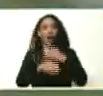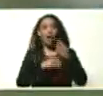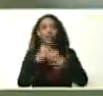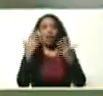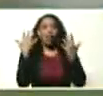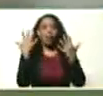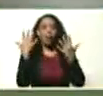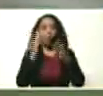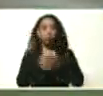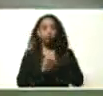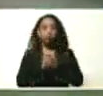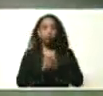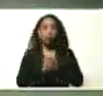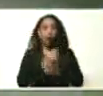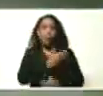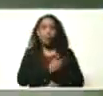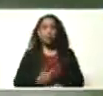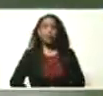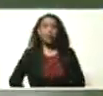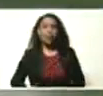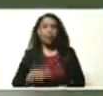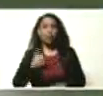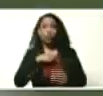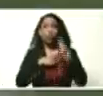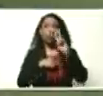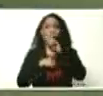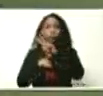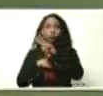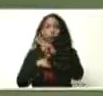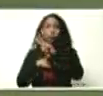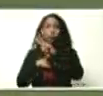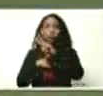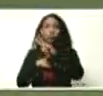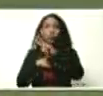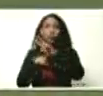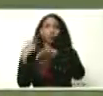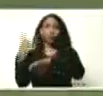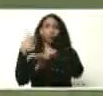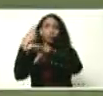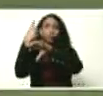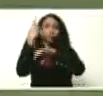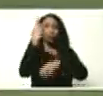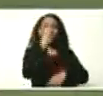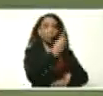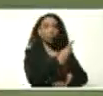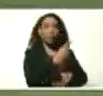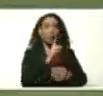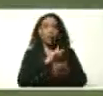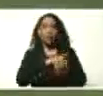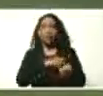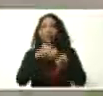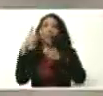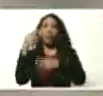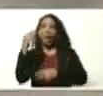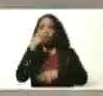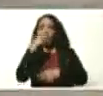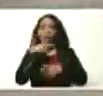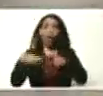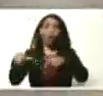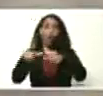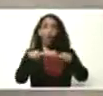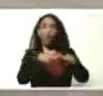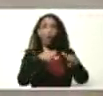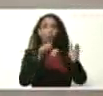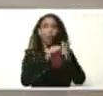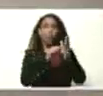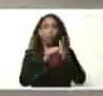mano amiga. Así que, presidente, bueno, ahí estamos viendo las imágenes. Sale el helicóptero y está llevando la comida a los sitios donde